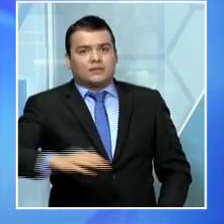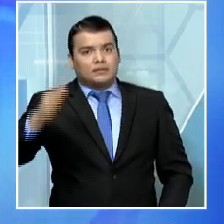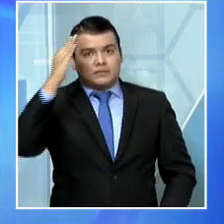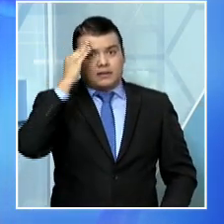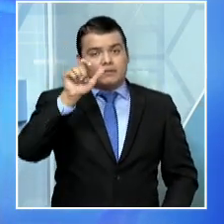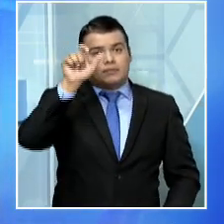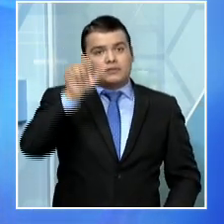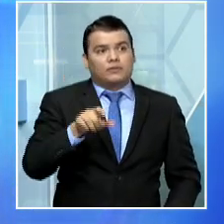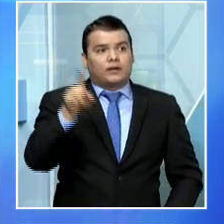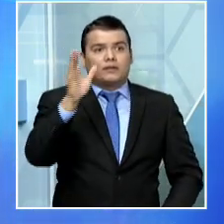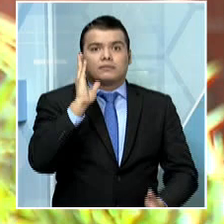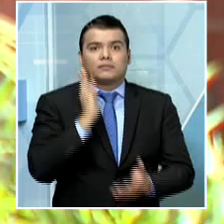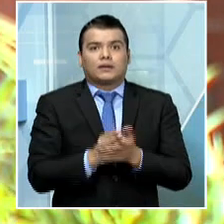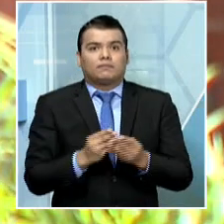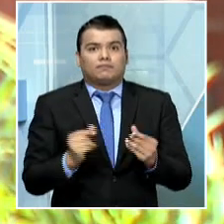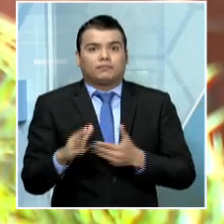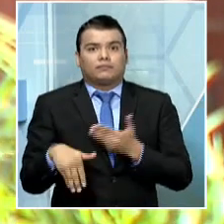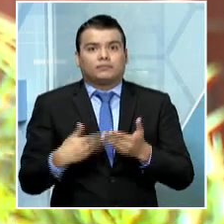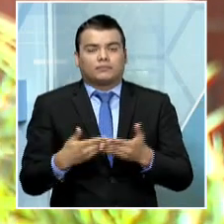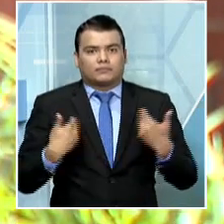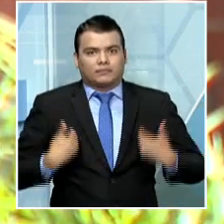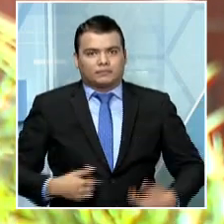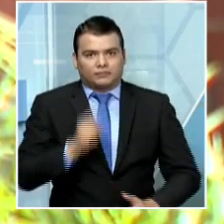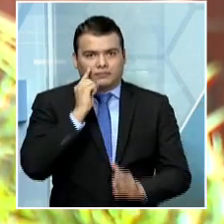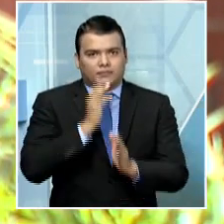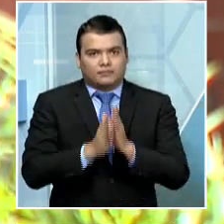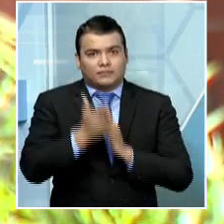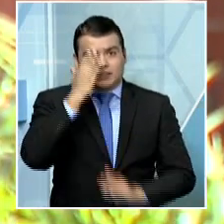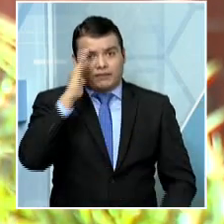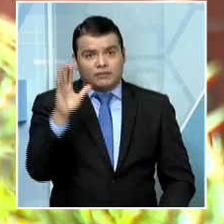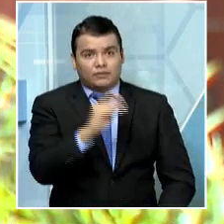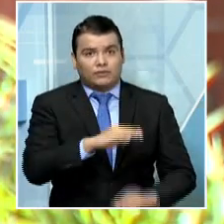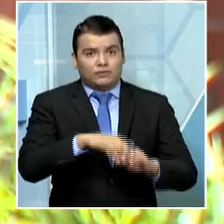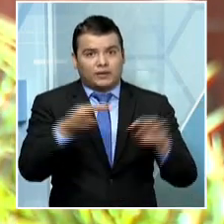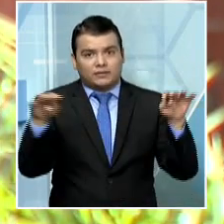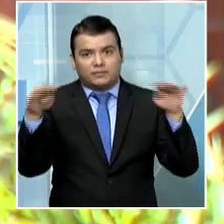que al momento no aparece. Desde el centro de Cali, Jairo Zapata, 90 minutos, el noticiero regional más visto en Colombia.